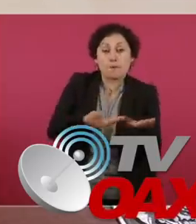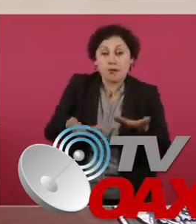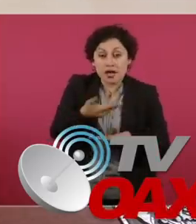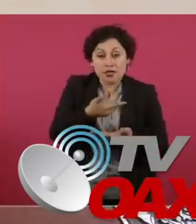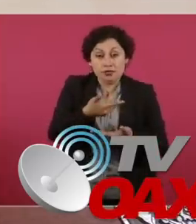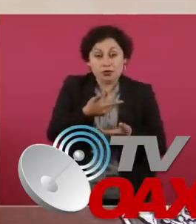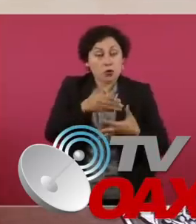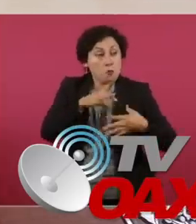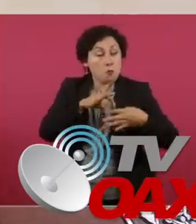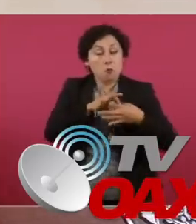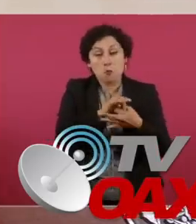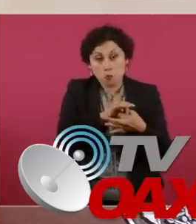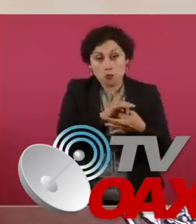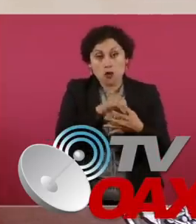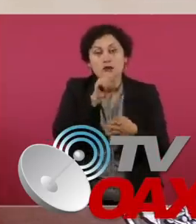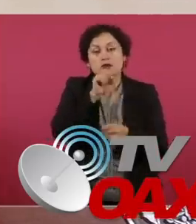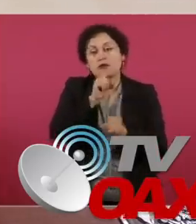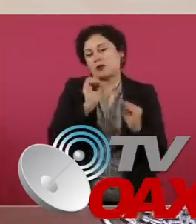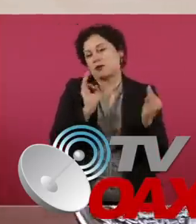por razones de geopolítica,